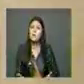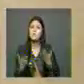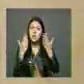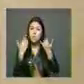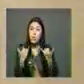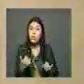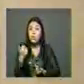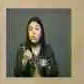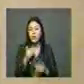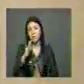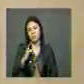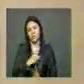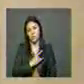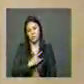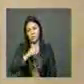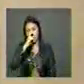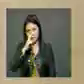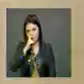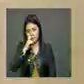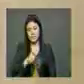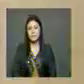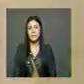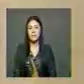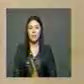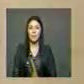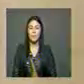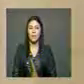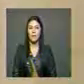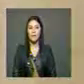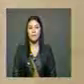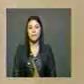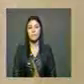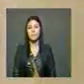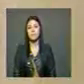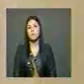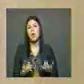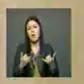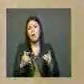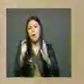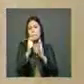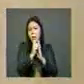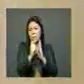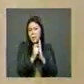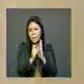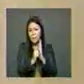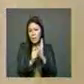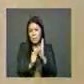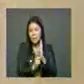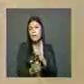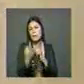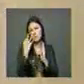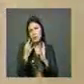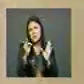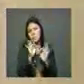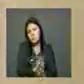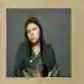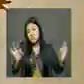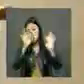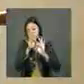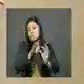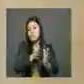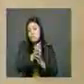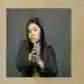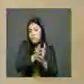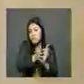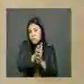del externado. Haré referencia a tres puntos con los cuales espero atender